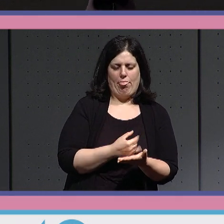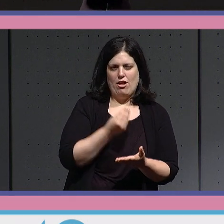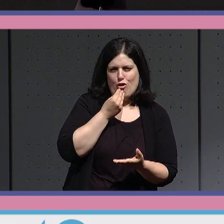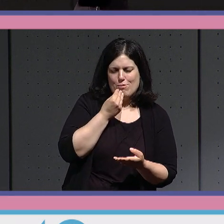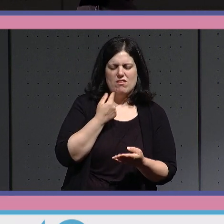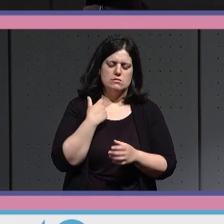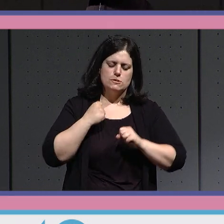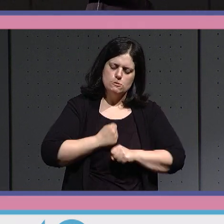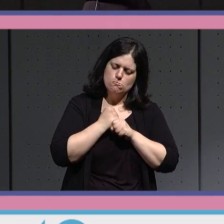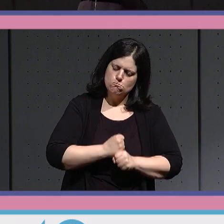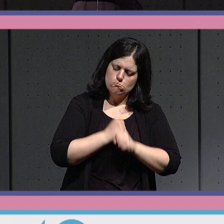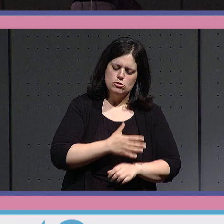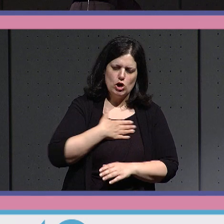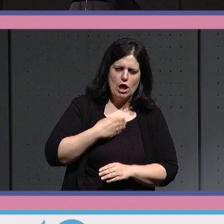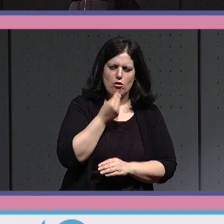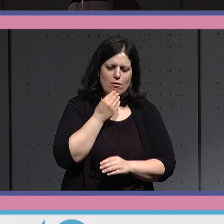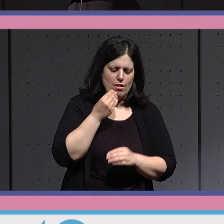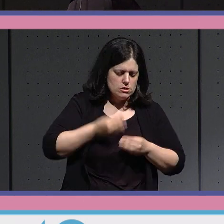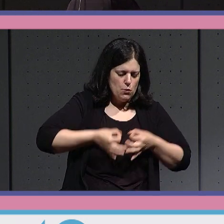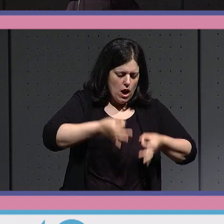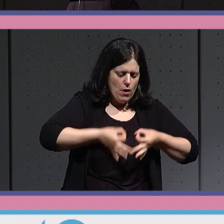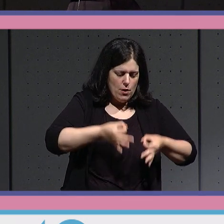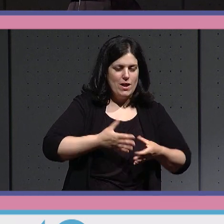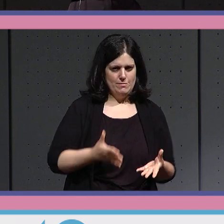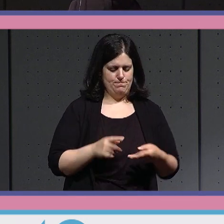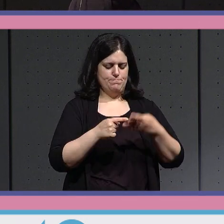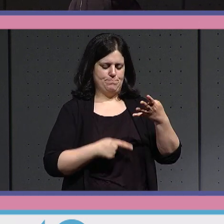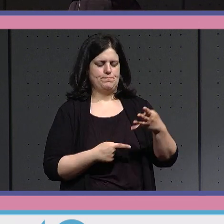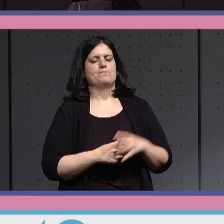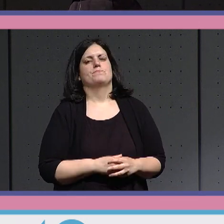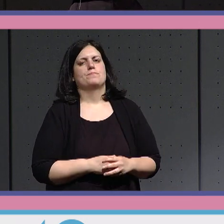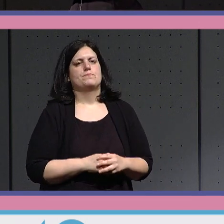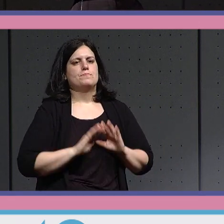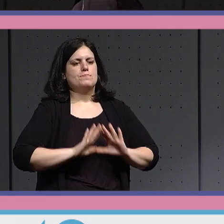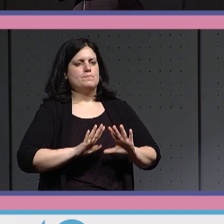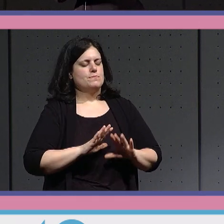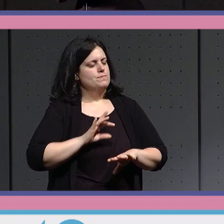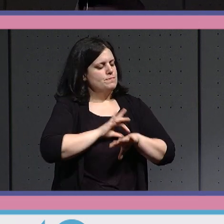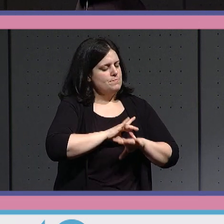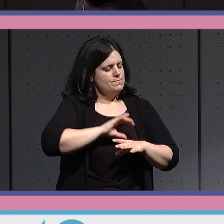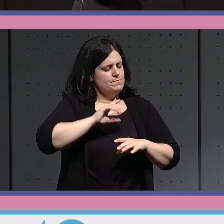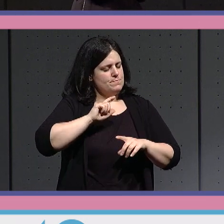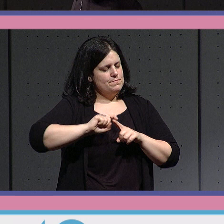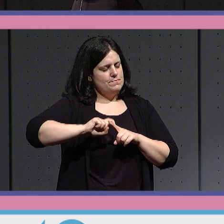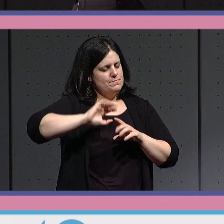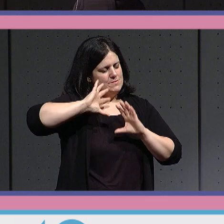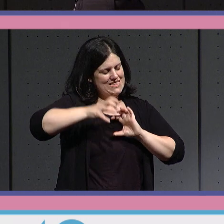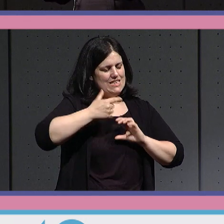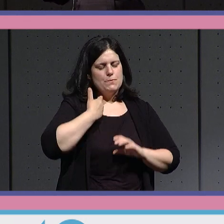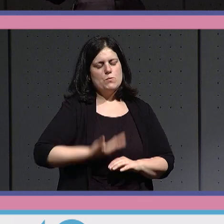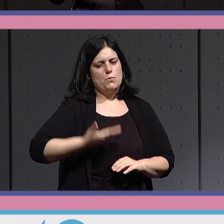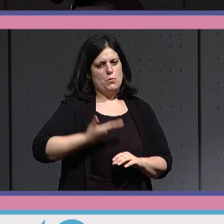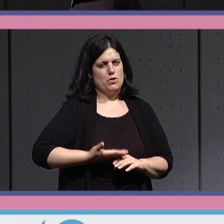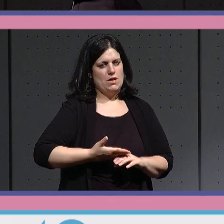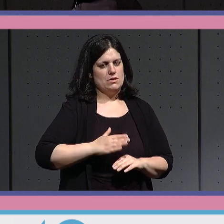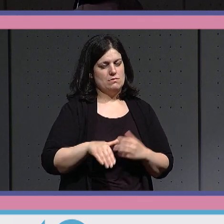en la alimentación. La comorbilidad psiquiátrica, especialmente importante, hasta en un 70%, más o menos frecuentes